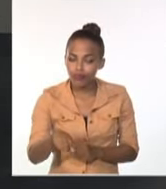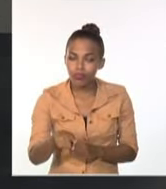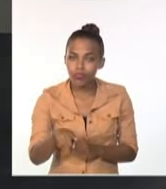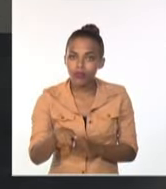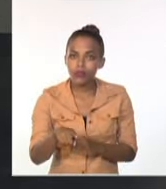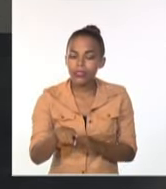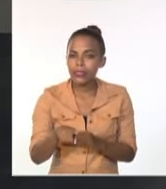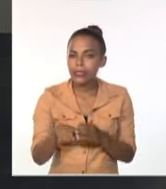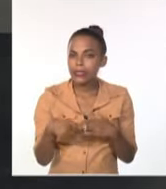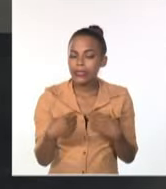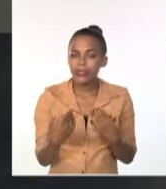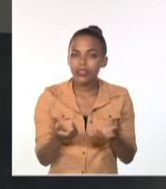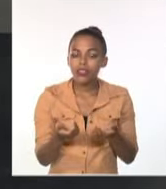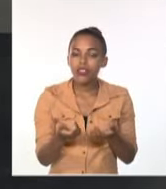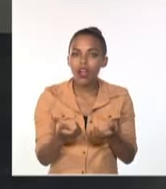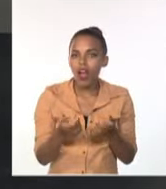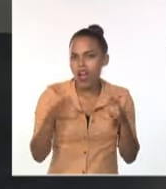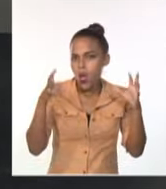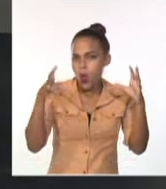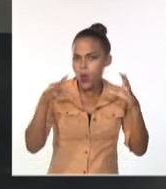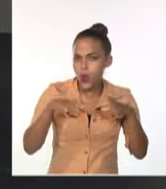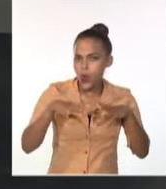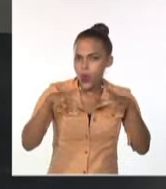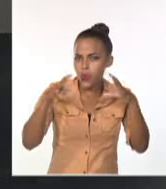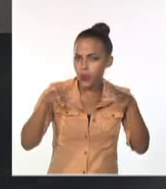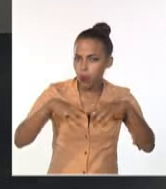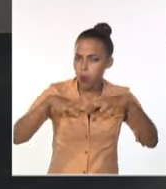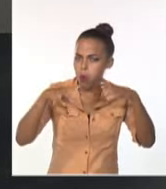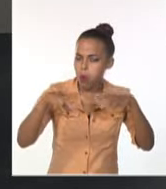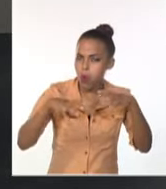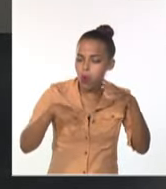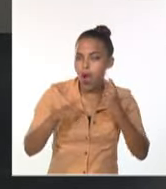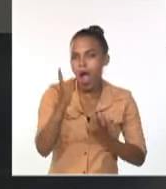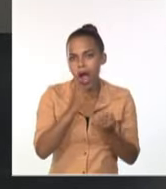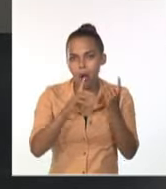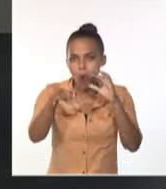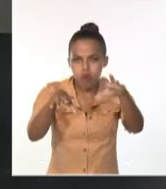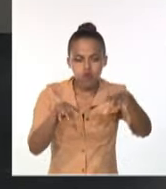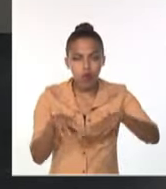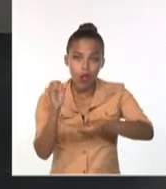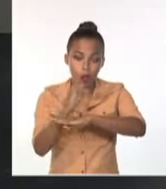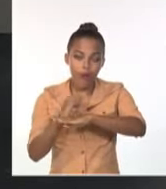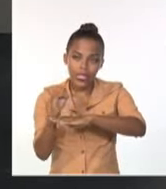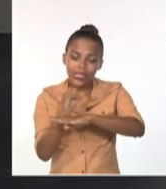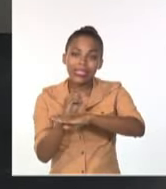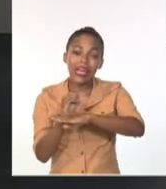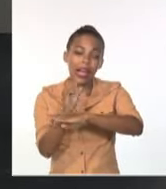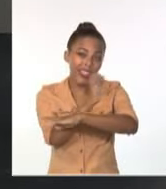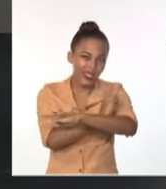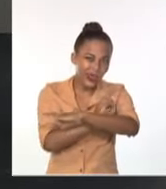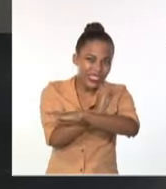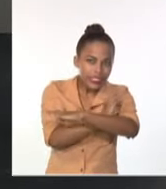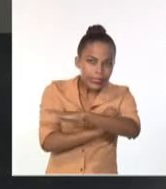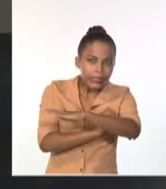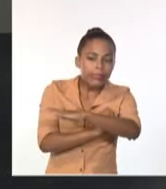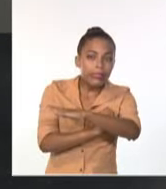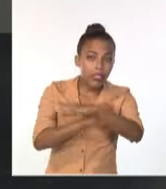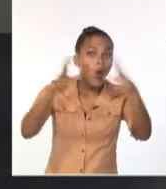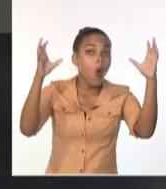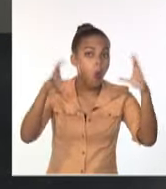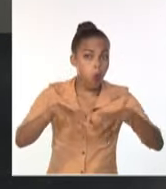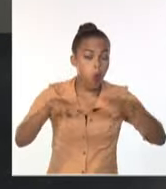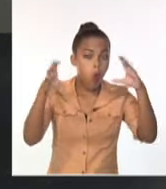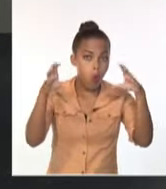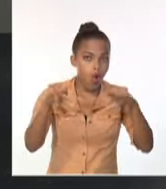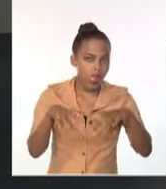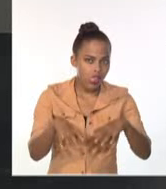serán en realidad de muy poca lluvia para el occidente aislado chubasco solamente pero en la zona oriental sí habrá algunos chacos lluvias